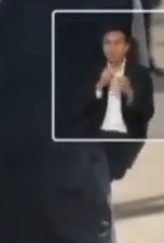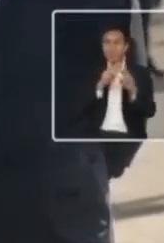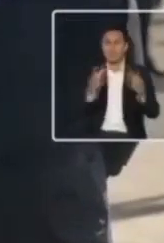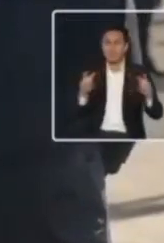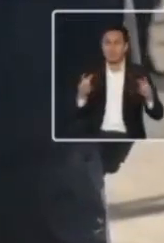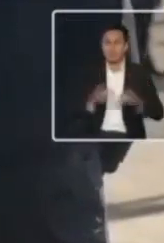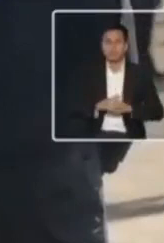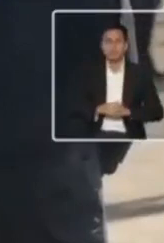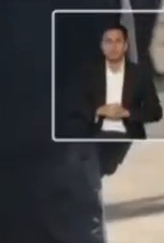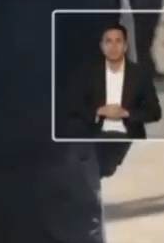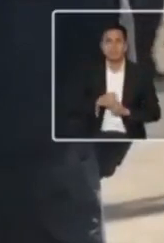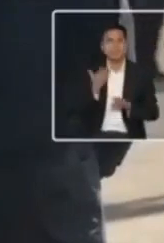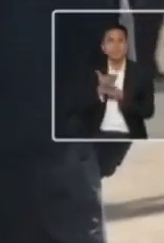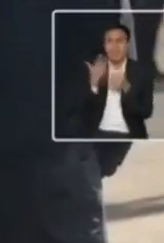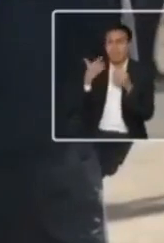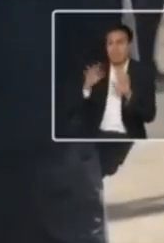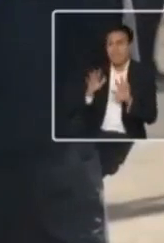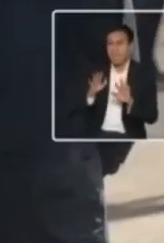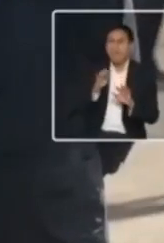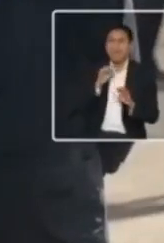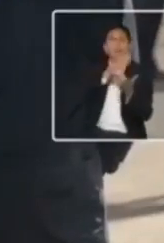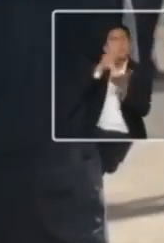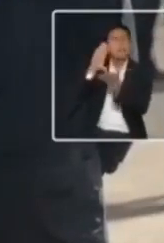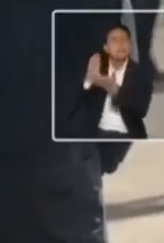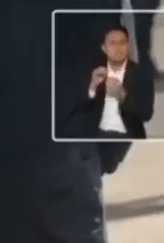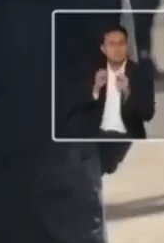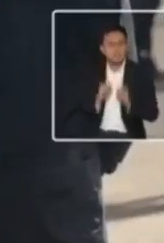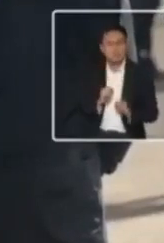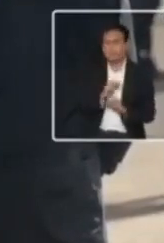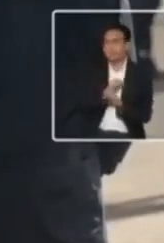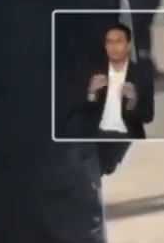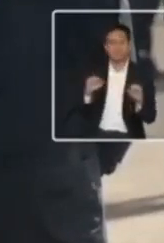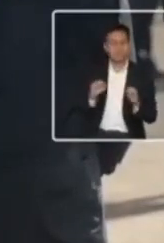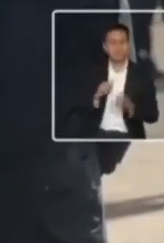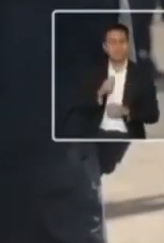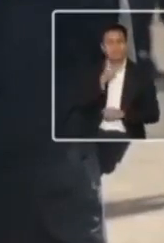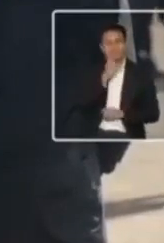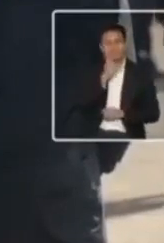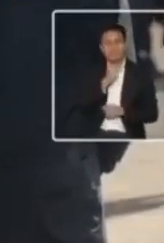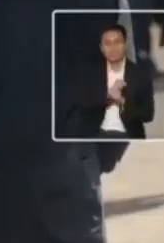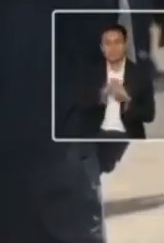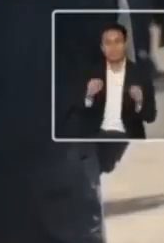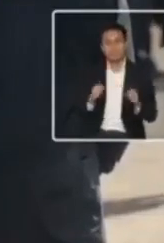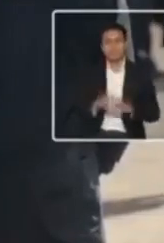investigación. ¿Solicitado? ¿Podemos saber a qué países? No se puede.